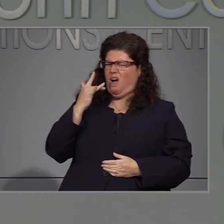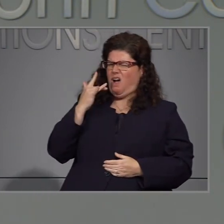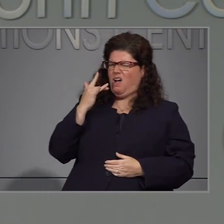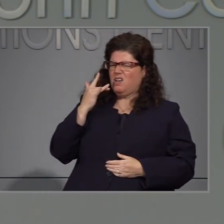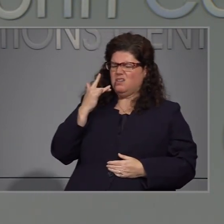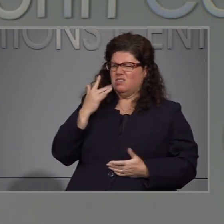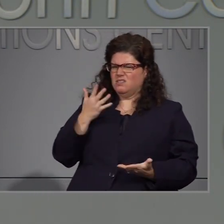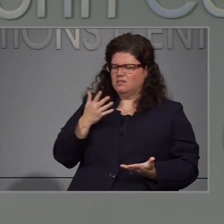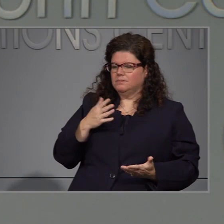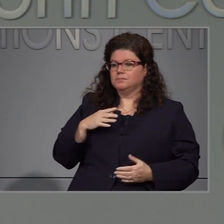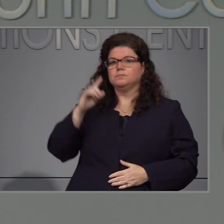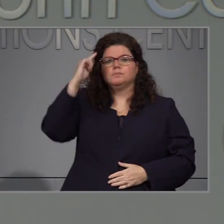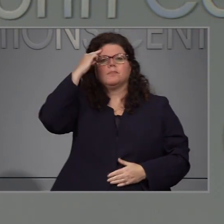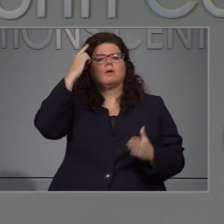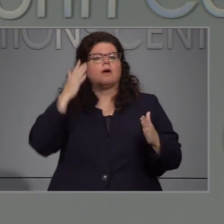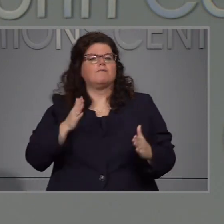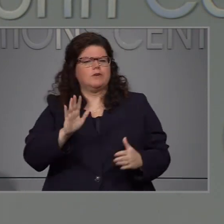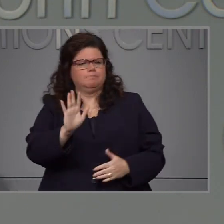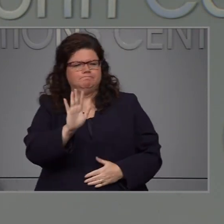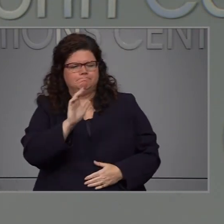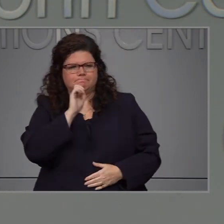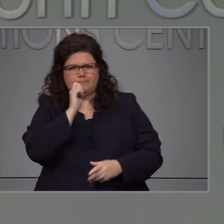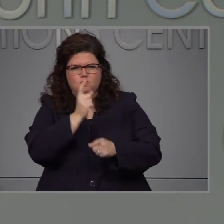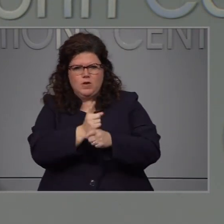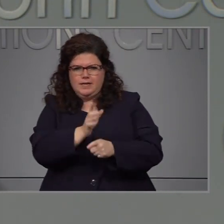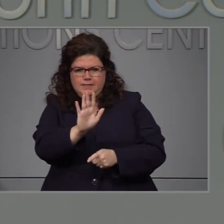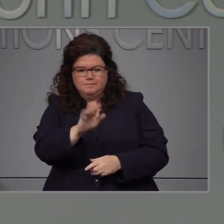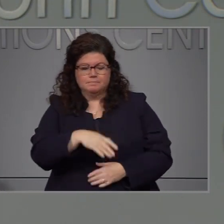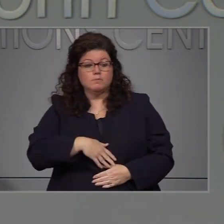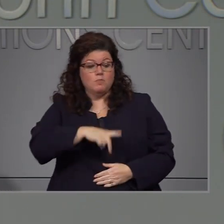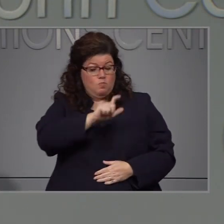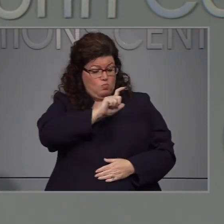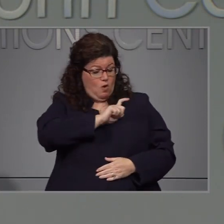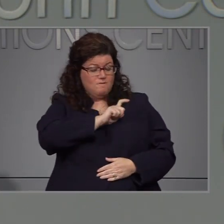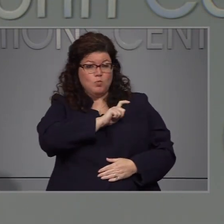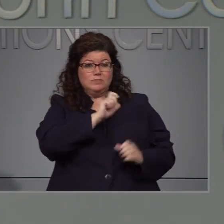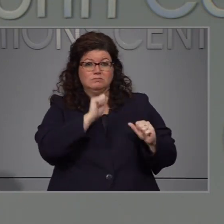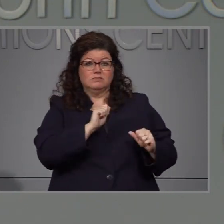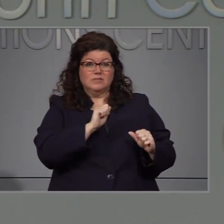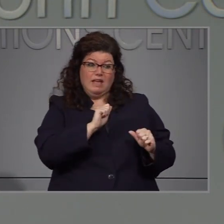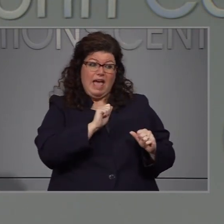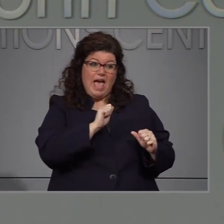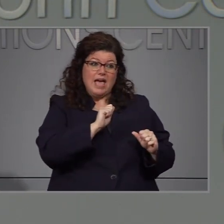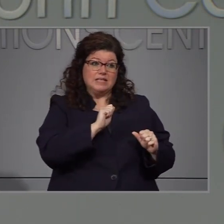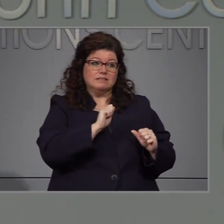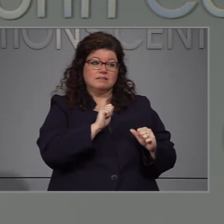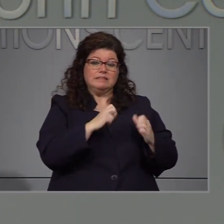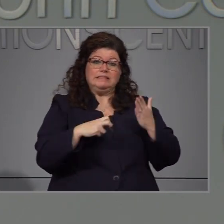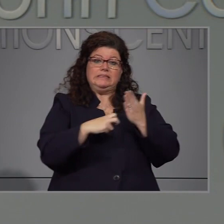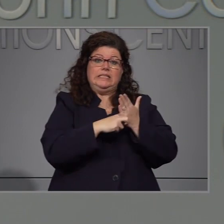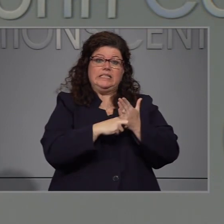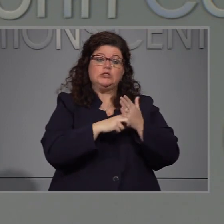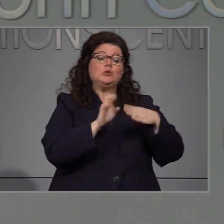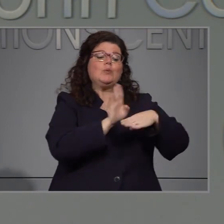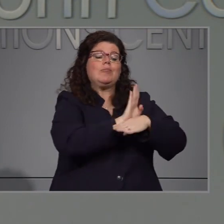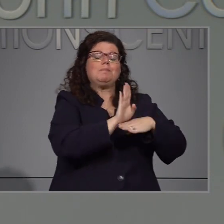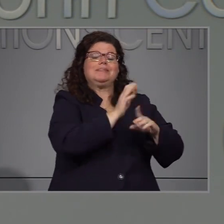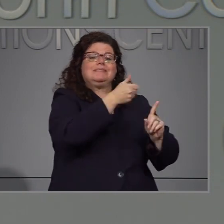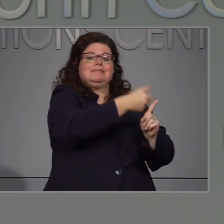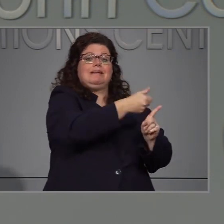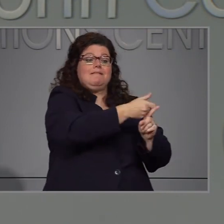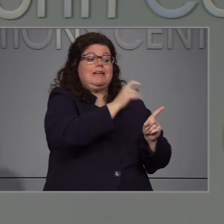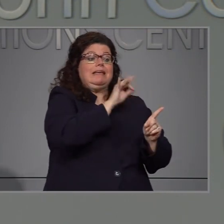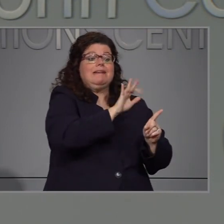un poco en detalle? Respuesta. Los oficiales pueden citar a un negocio